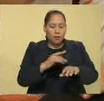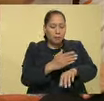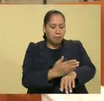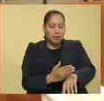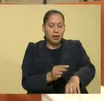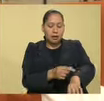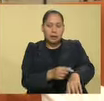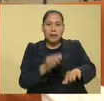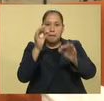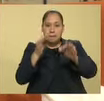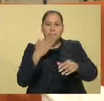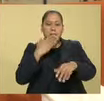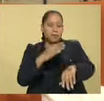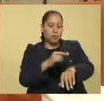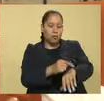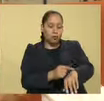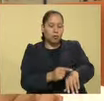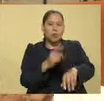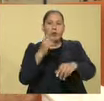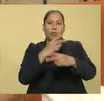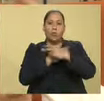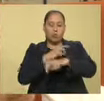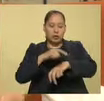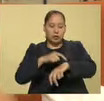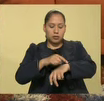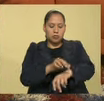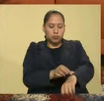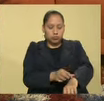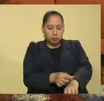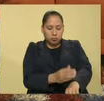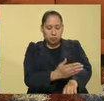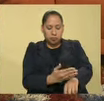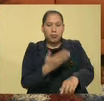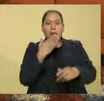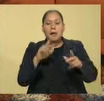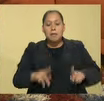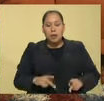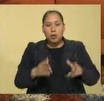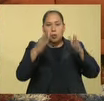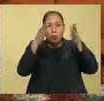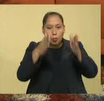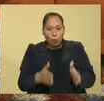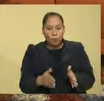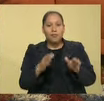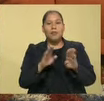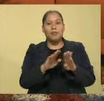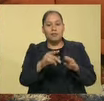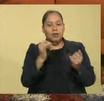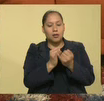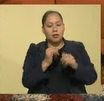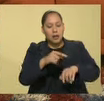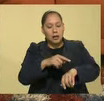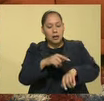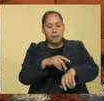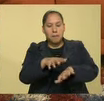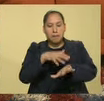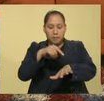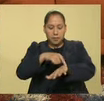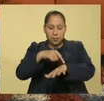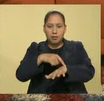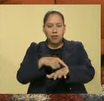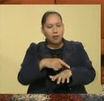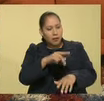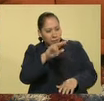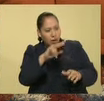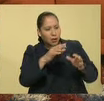llegue exactamente como al hueso de la muñeca, los pantalones rectos que lleguen igual al hueso del tobillo, etcétera, para que